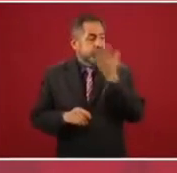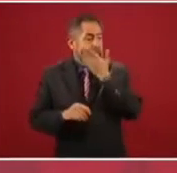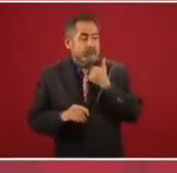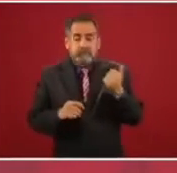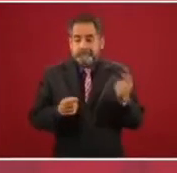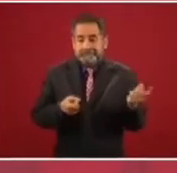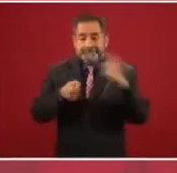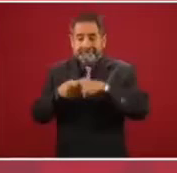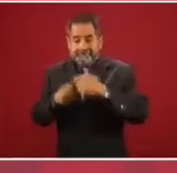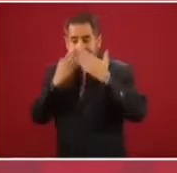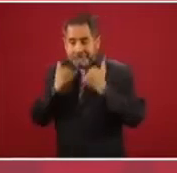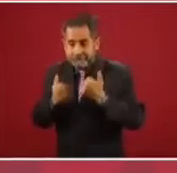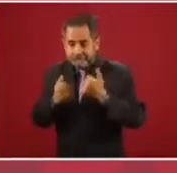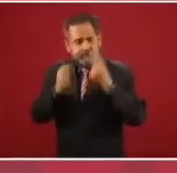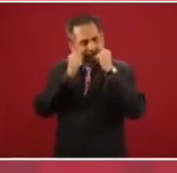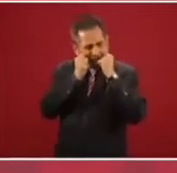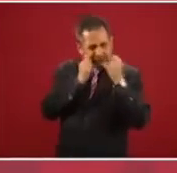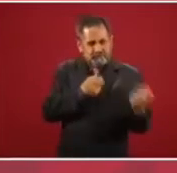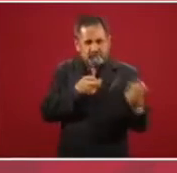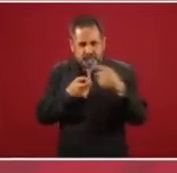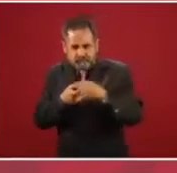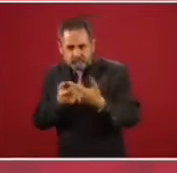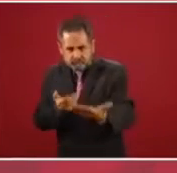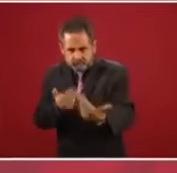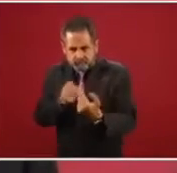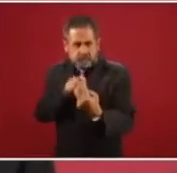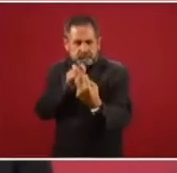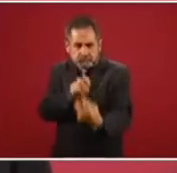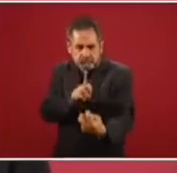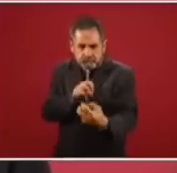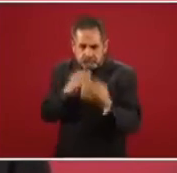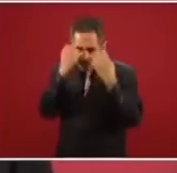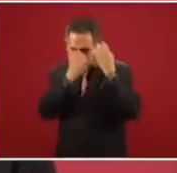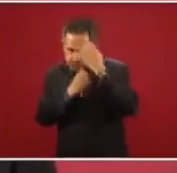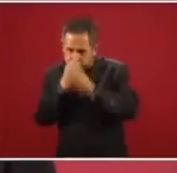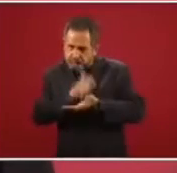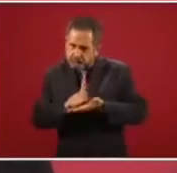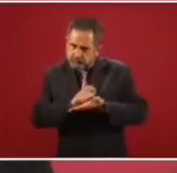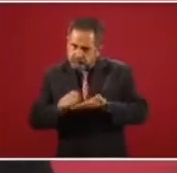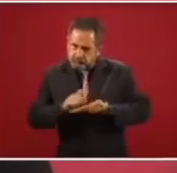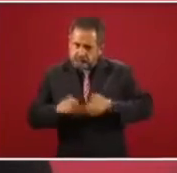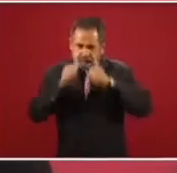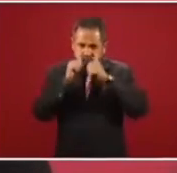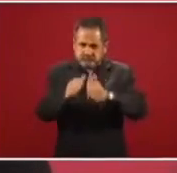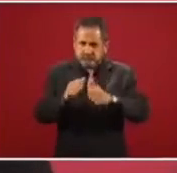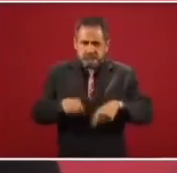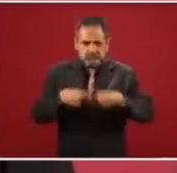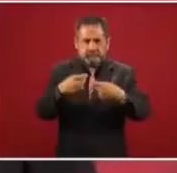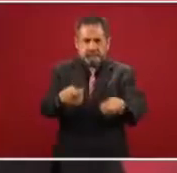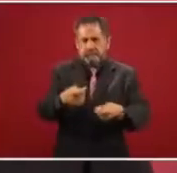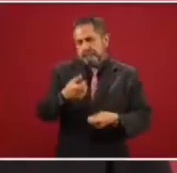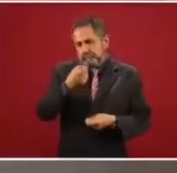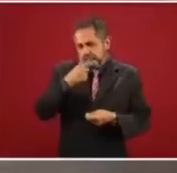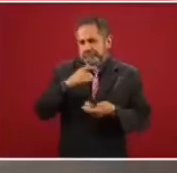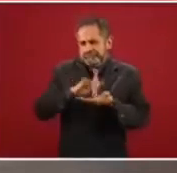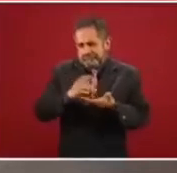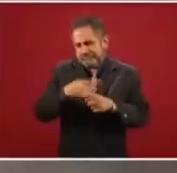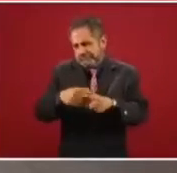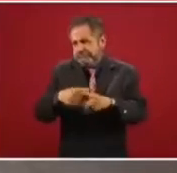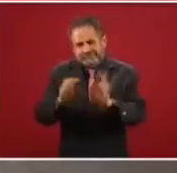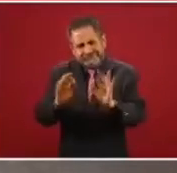social y estamos poniendo orden y también cambiando la